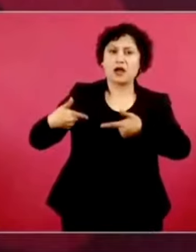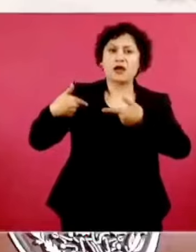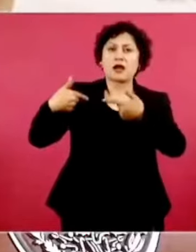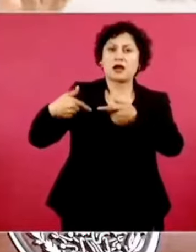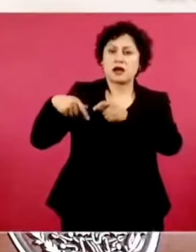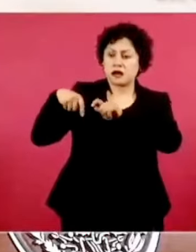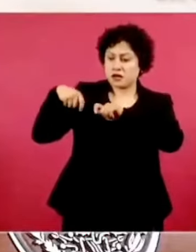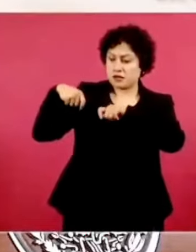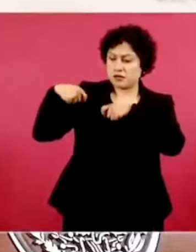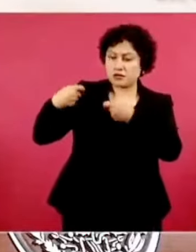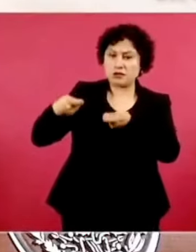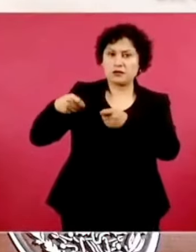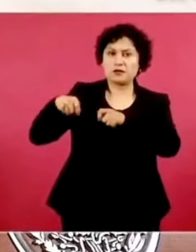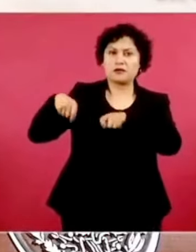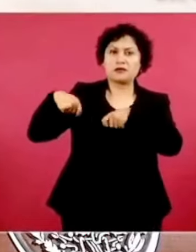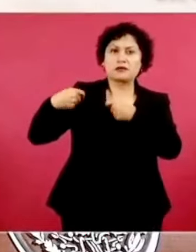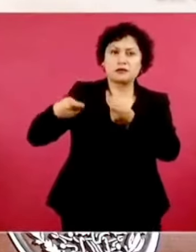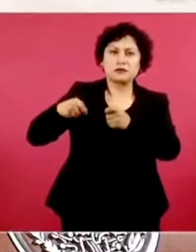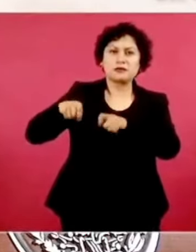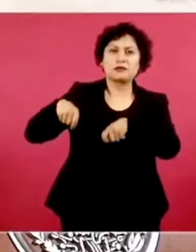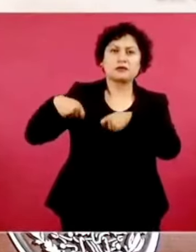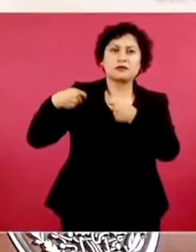¿Qué otra cosa heredamos?